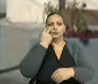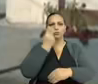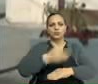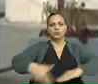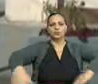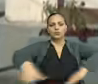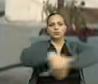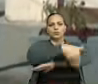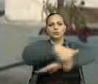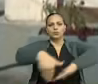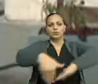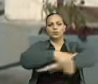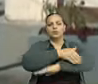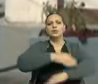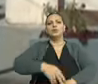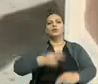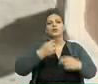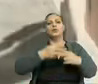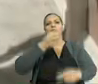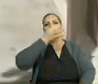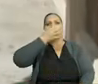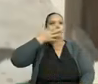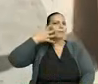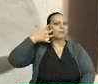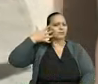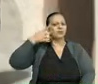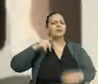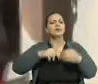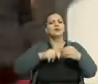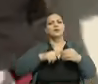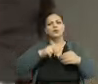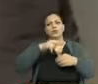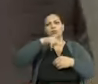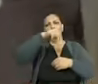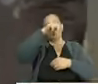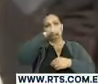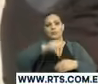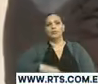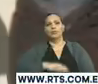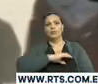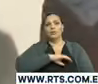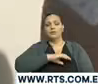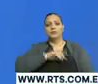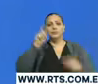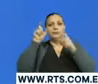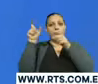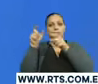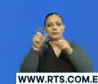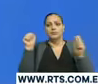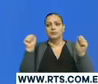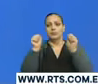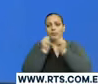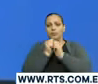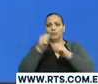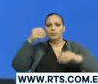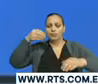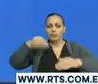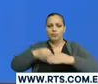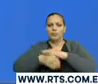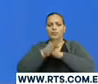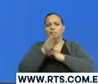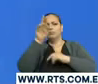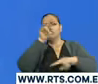Washington y Amazonas, norte de la ciudad. El salir y entrar de los uniformados fue la tónica durante la mañana. Buscaban información de un